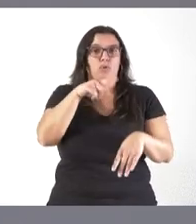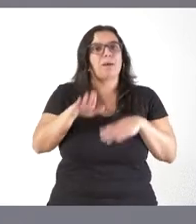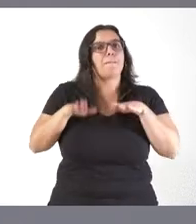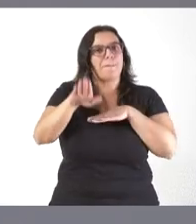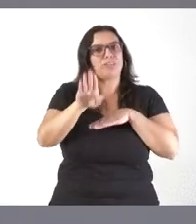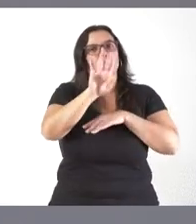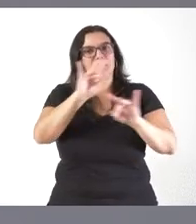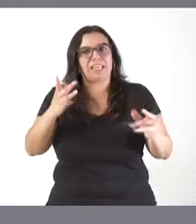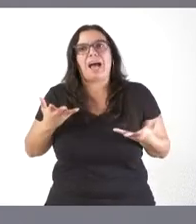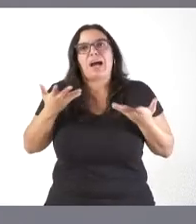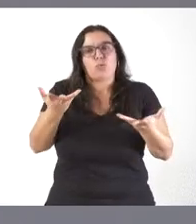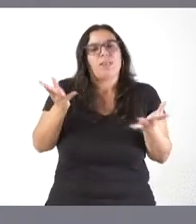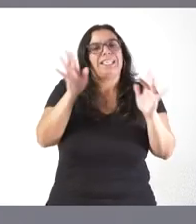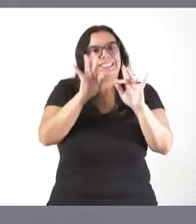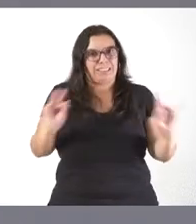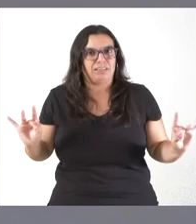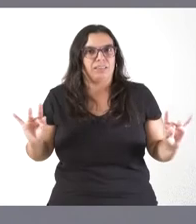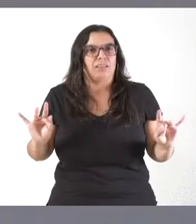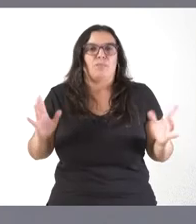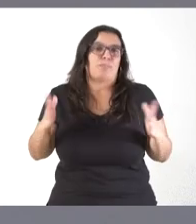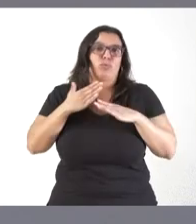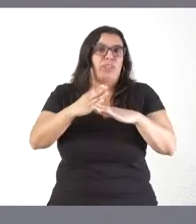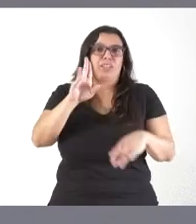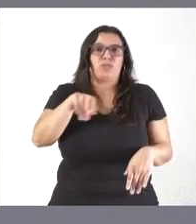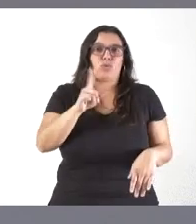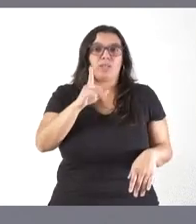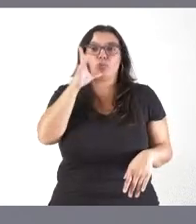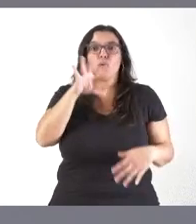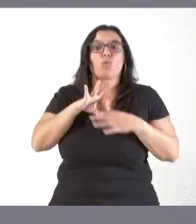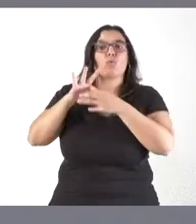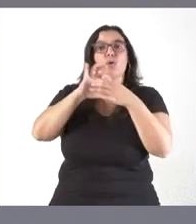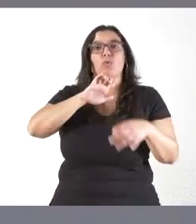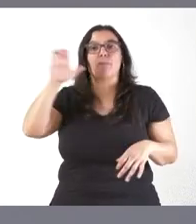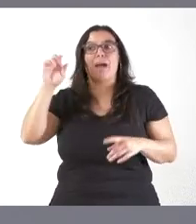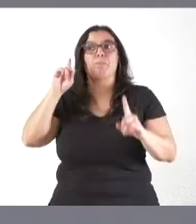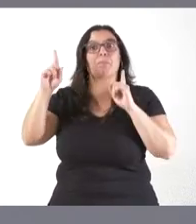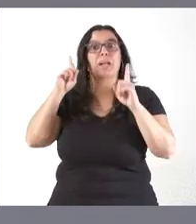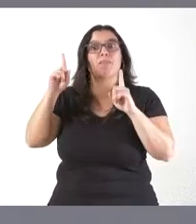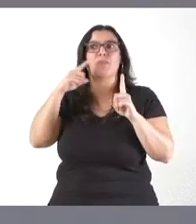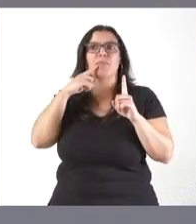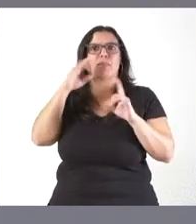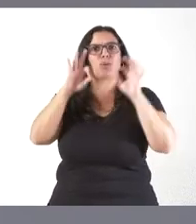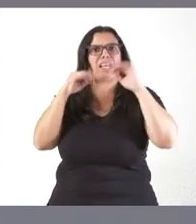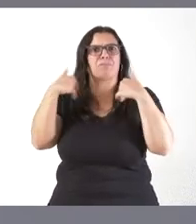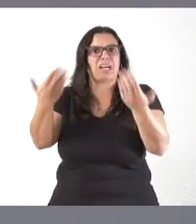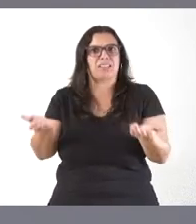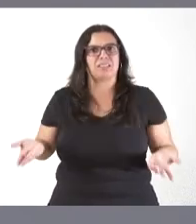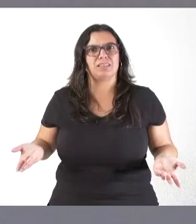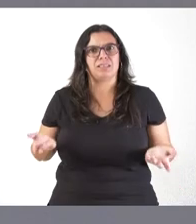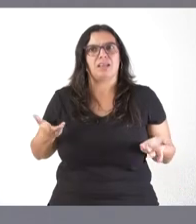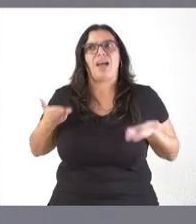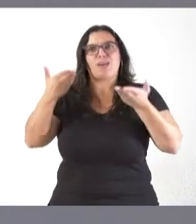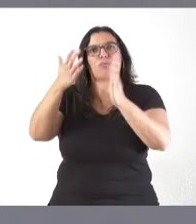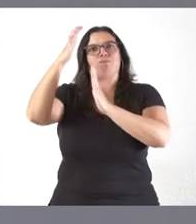ayudan sí ayudan pero son insuficientes la Unión Europea preveía un mayor Rango de ayuda